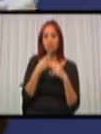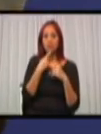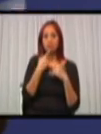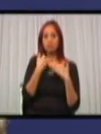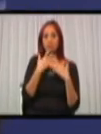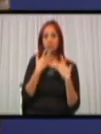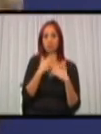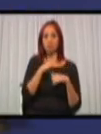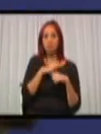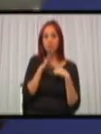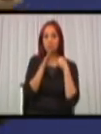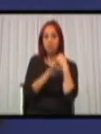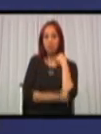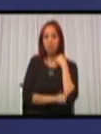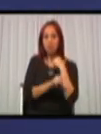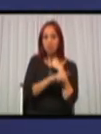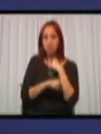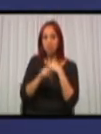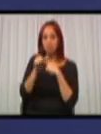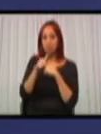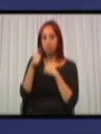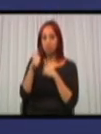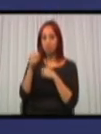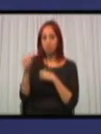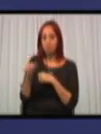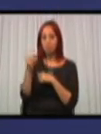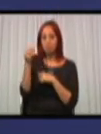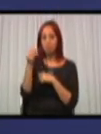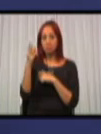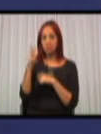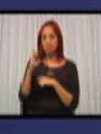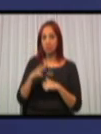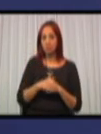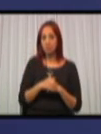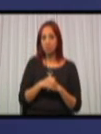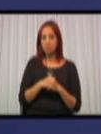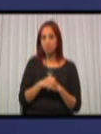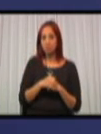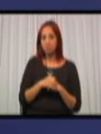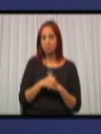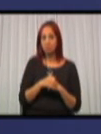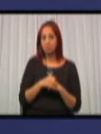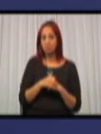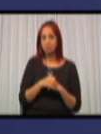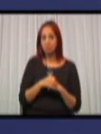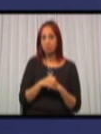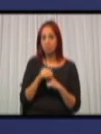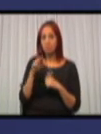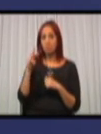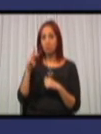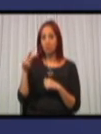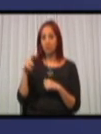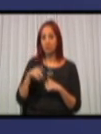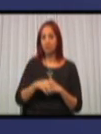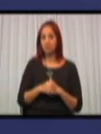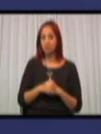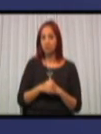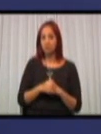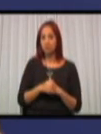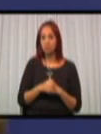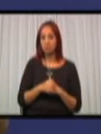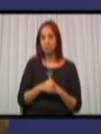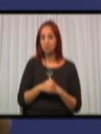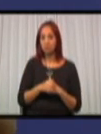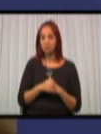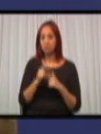lo acusaron penalmente a usted y a ese muchacho Miranda, licenciado Molina Pérez. Ya lo acusaron.